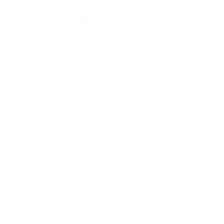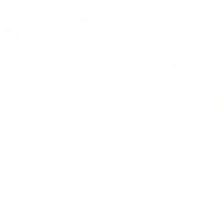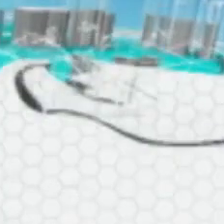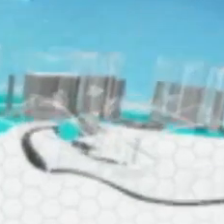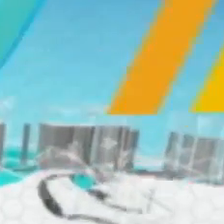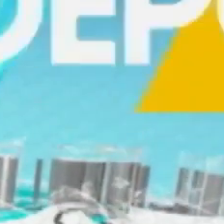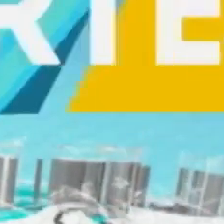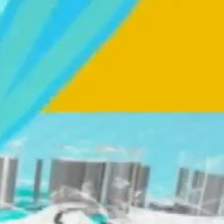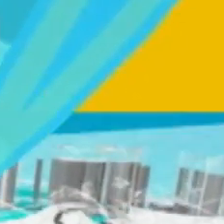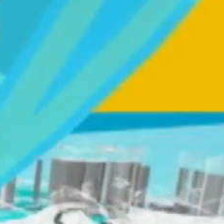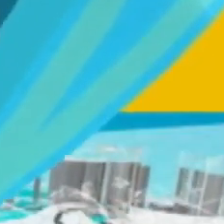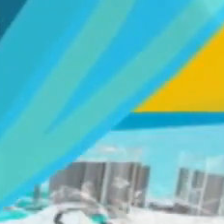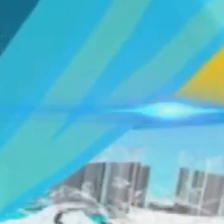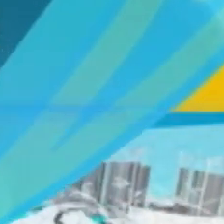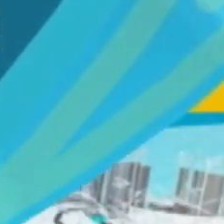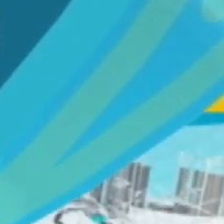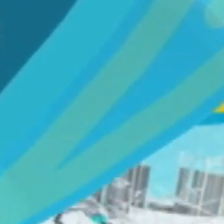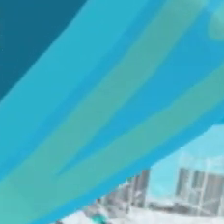República.